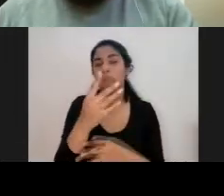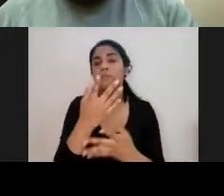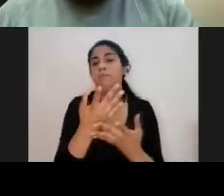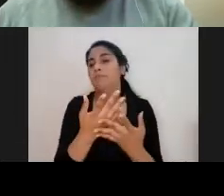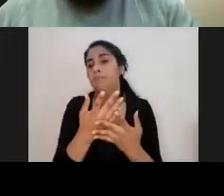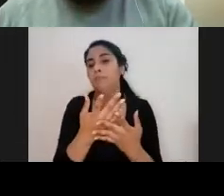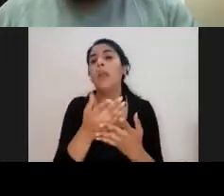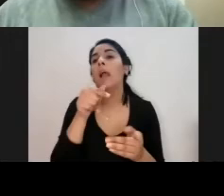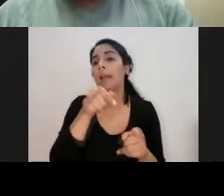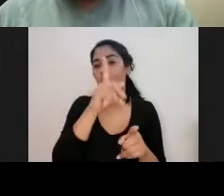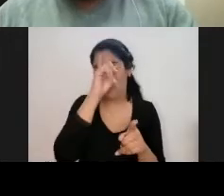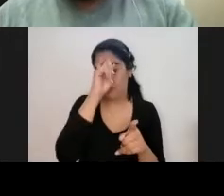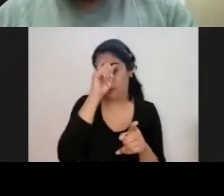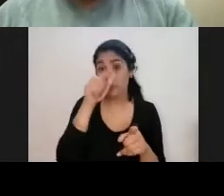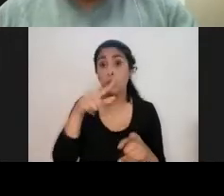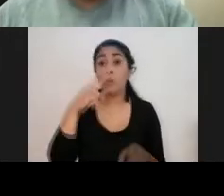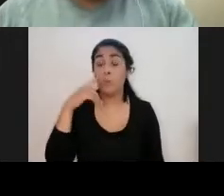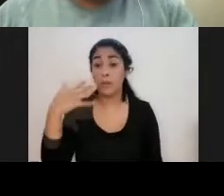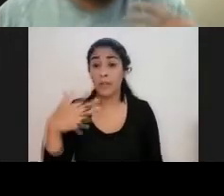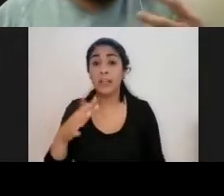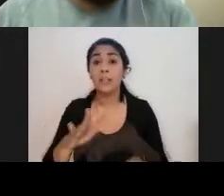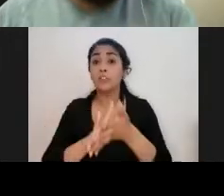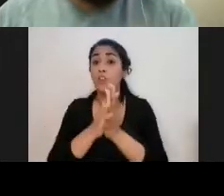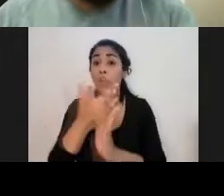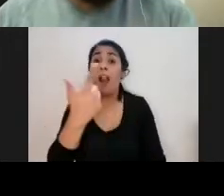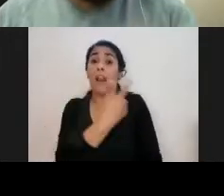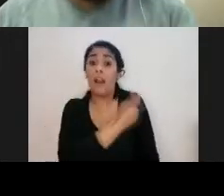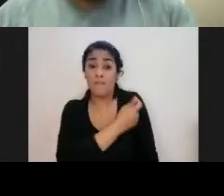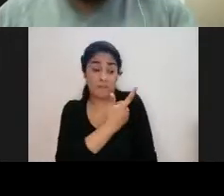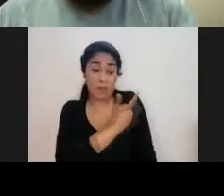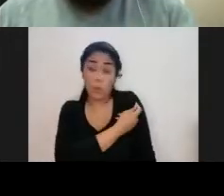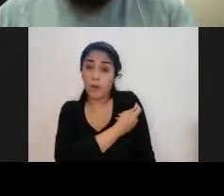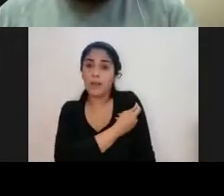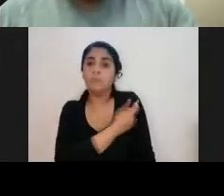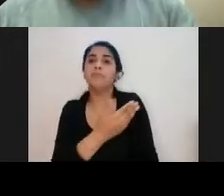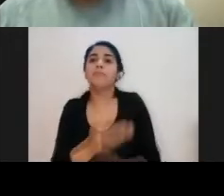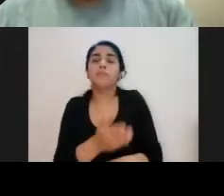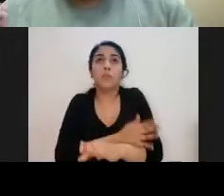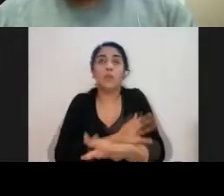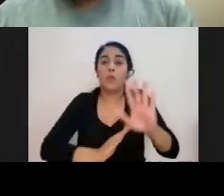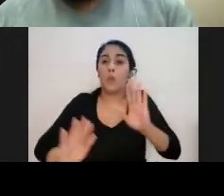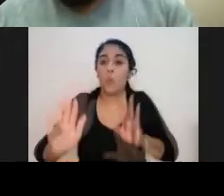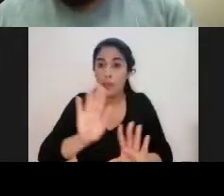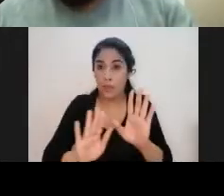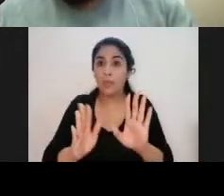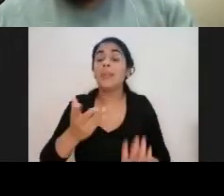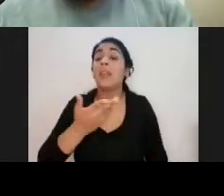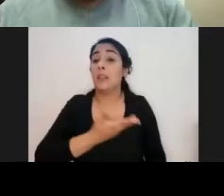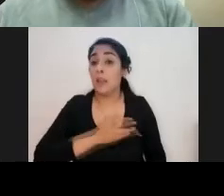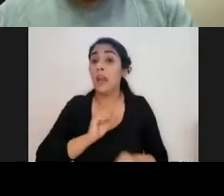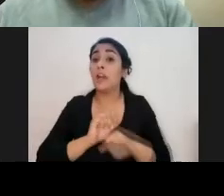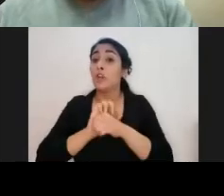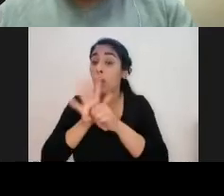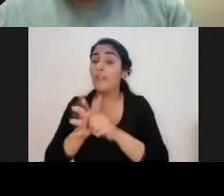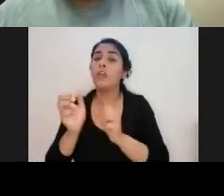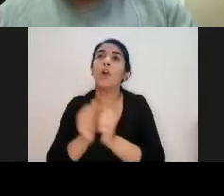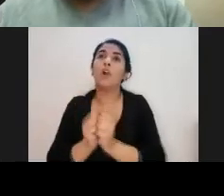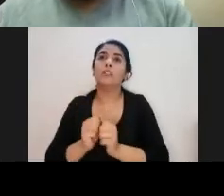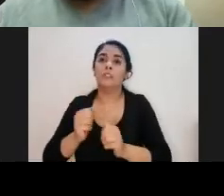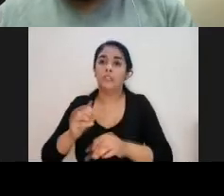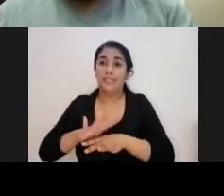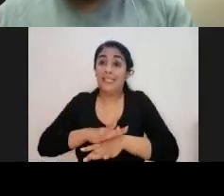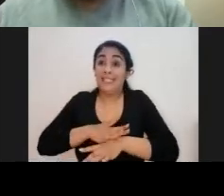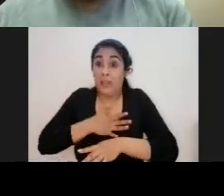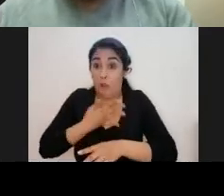vacunas, ¿cierto?, nos previenen de tener un COVID sintomático o de prevenir la